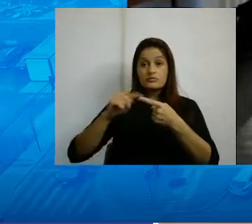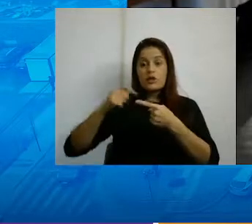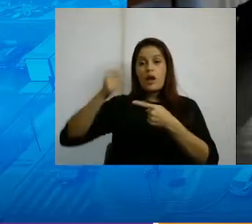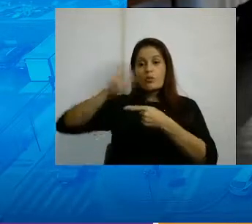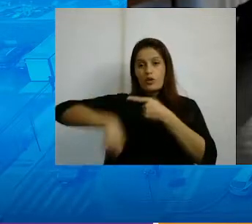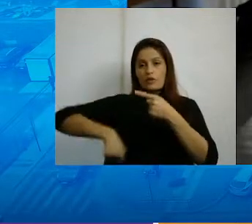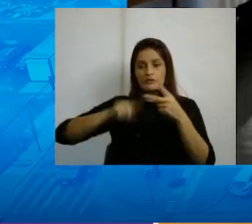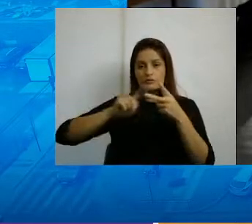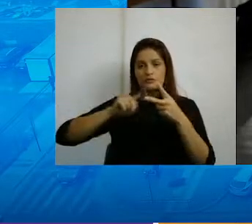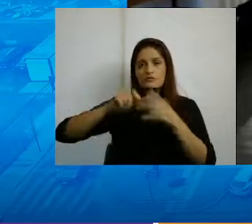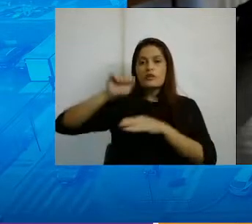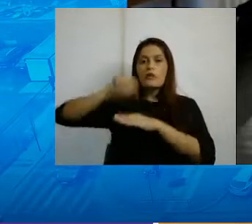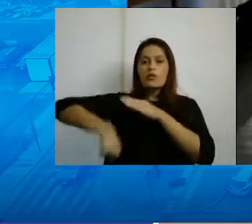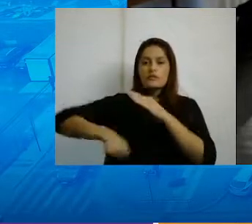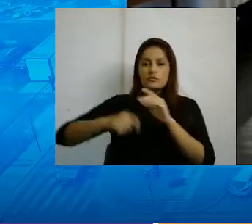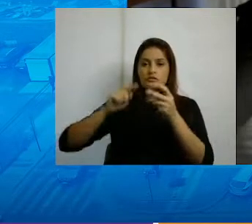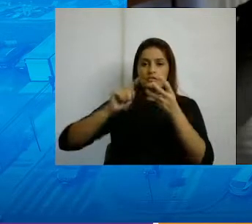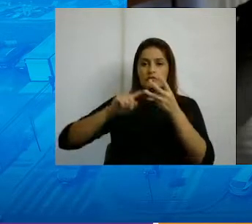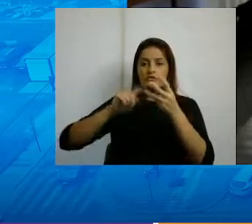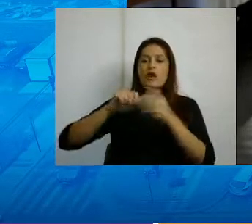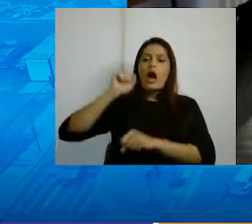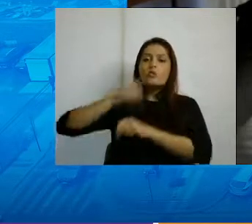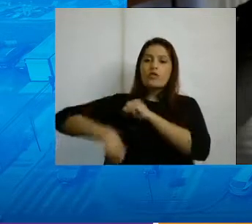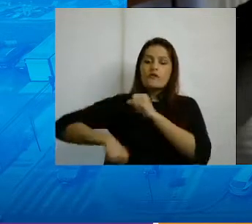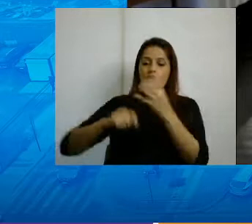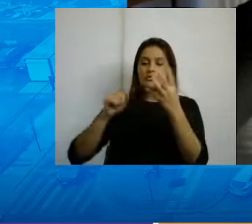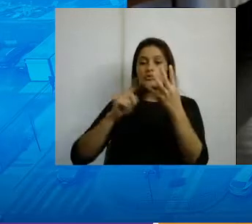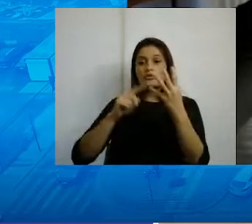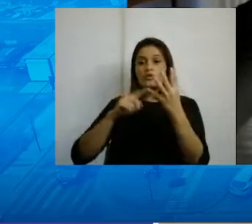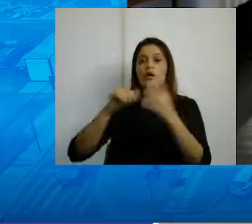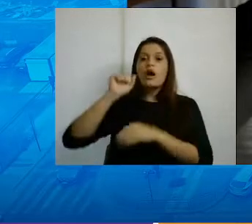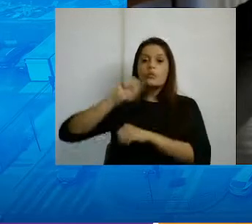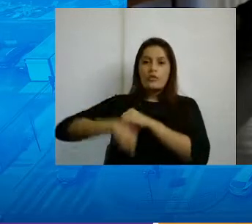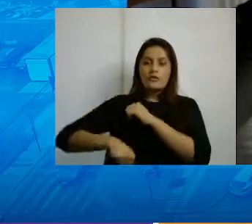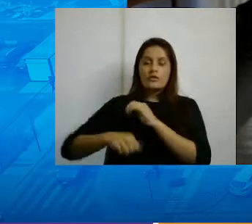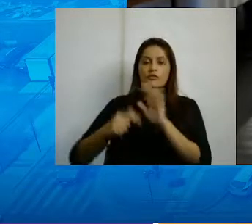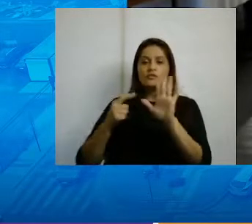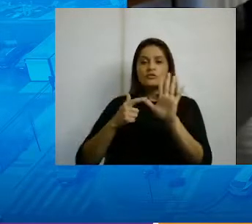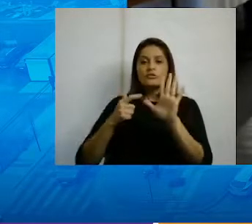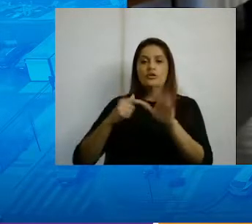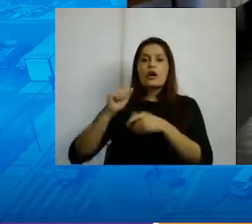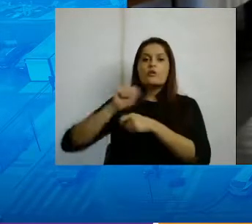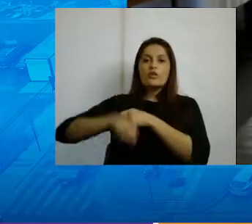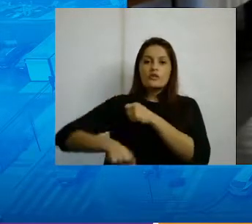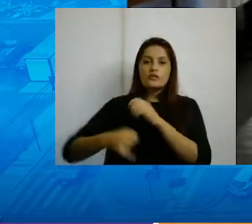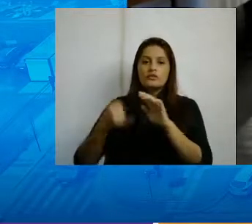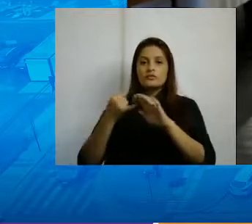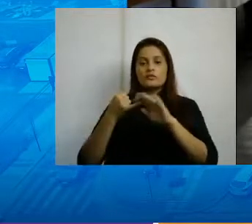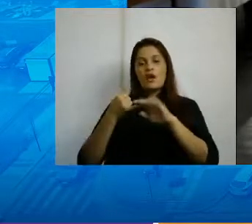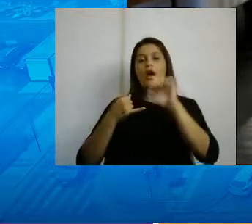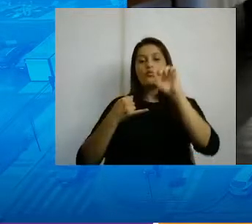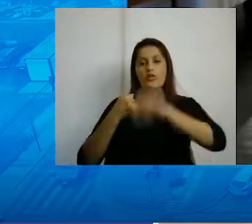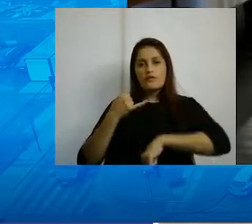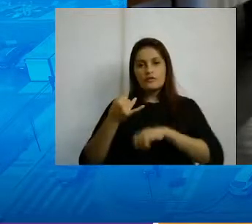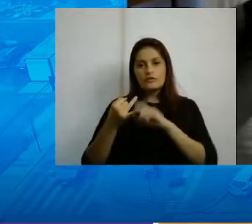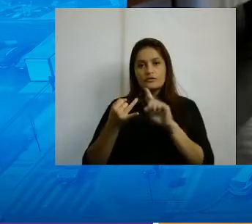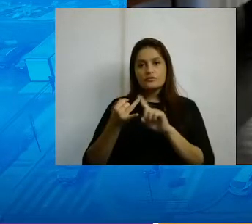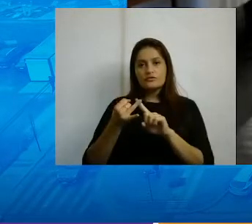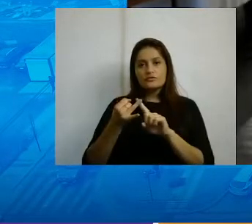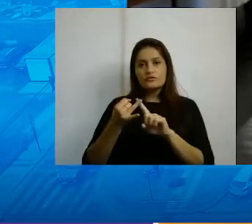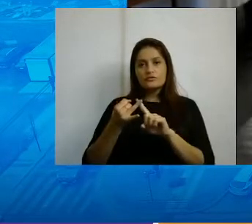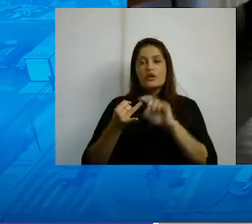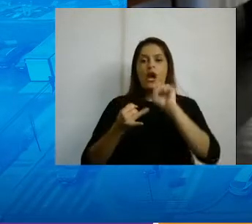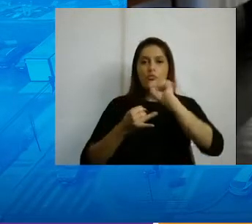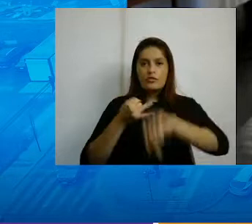Domínguez. Apruebo. Señor Alarcón. Apruebo. Señor Enríquez. Apruebo. Señor Cavión. Apruebo. Señor Pérez. Apruebo. Señor